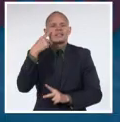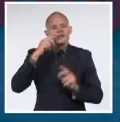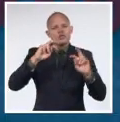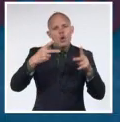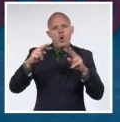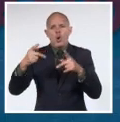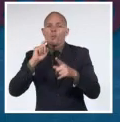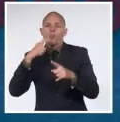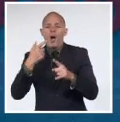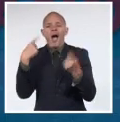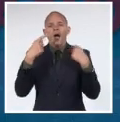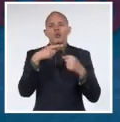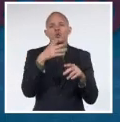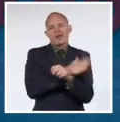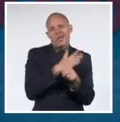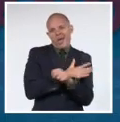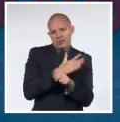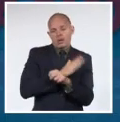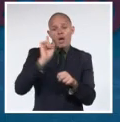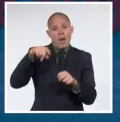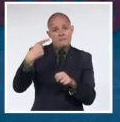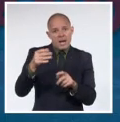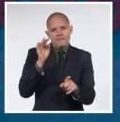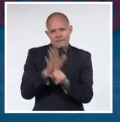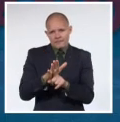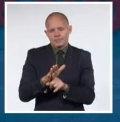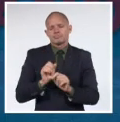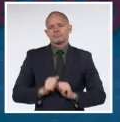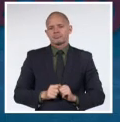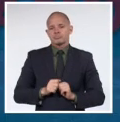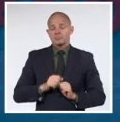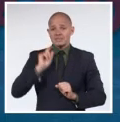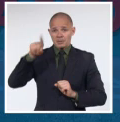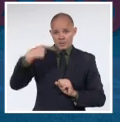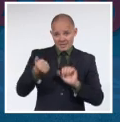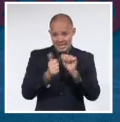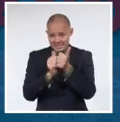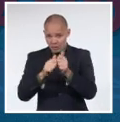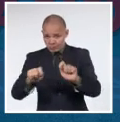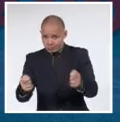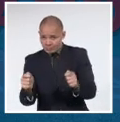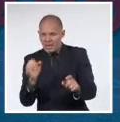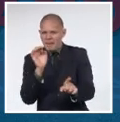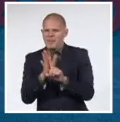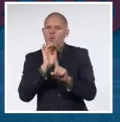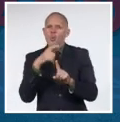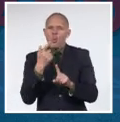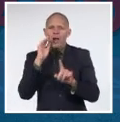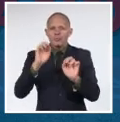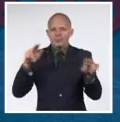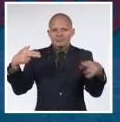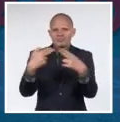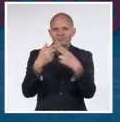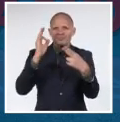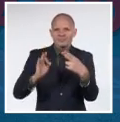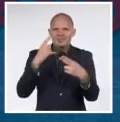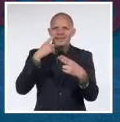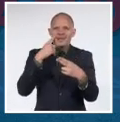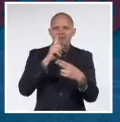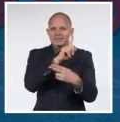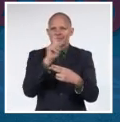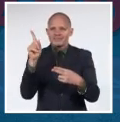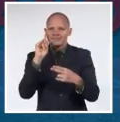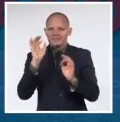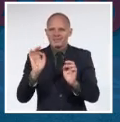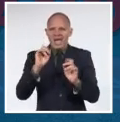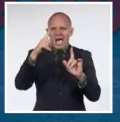calendario. El canal Telerebelde estará desde las 10 ante Meridiano con la subserie entre Tabacaleros y Ganaderos en el recuperado